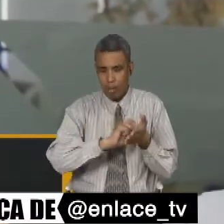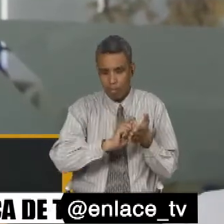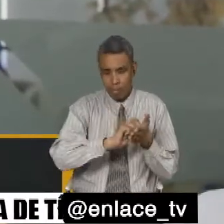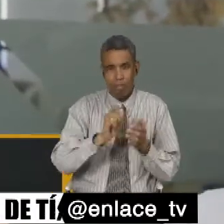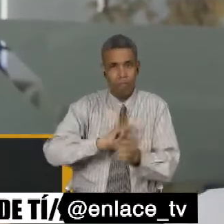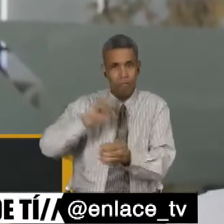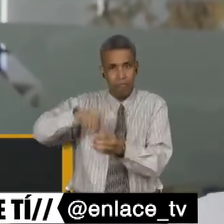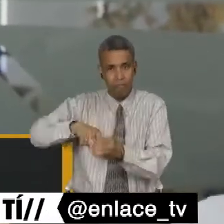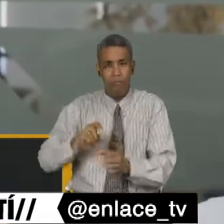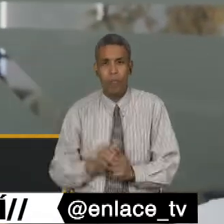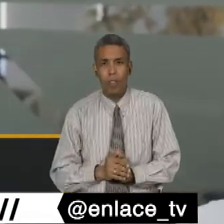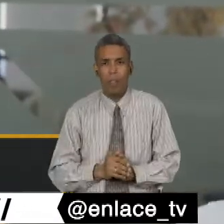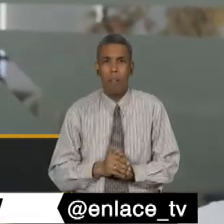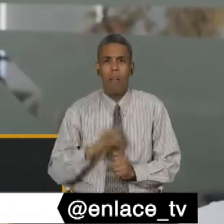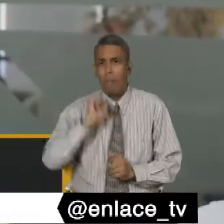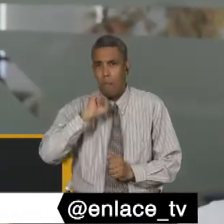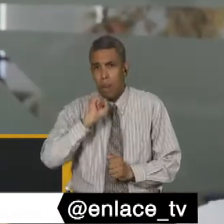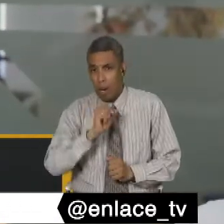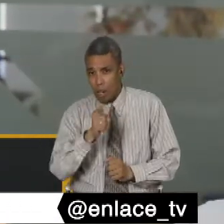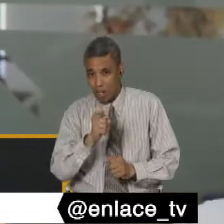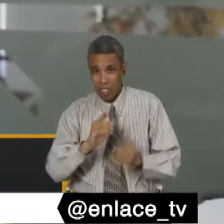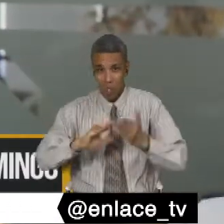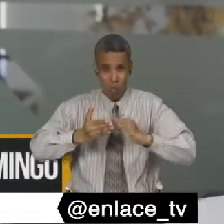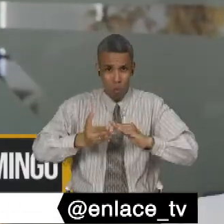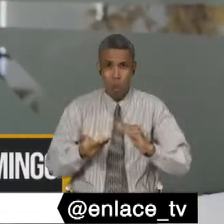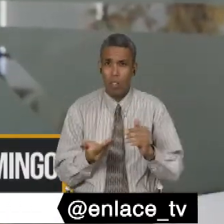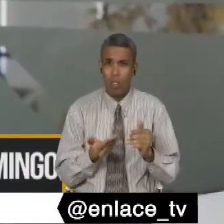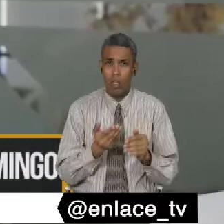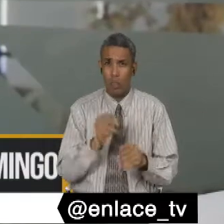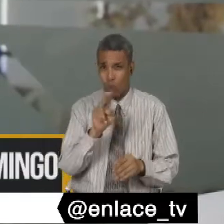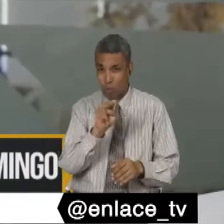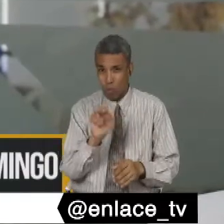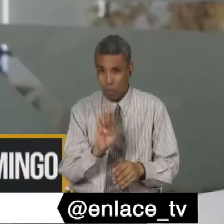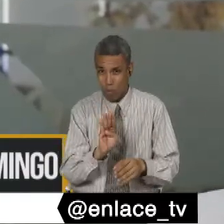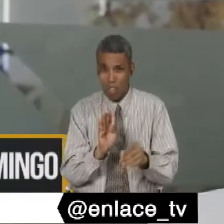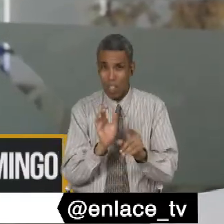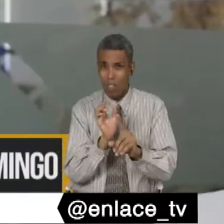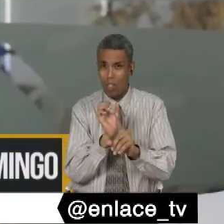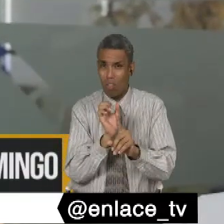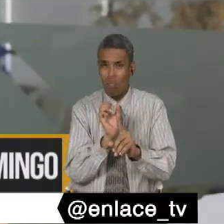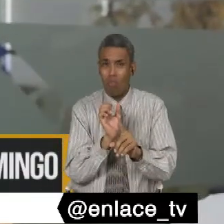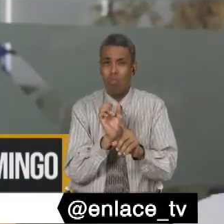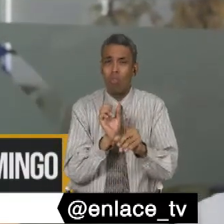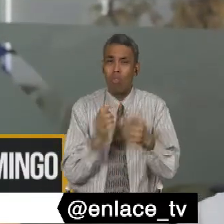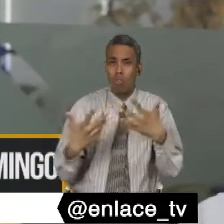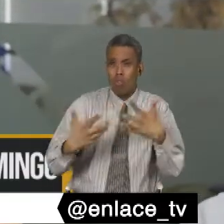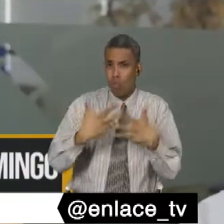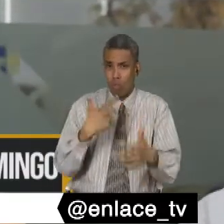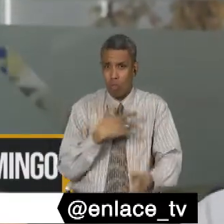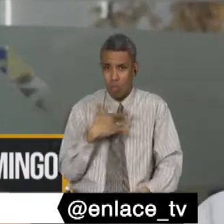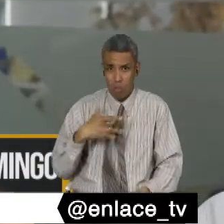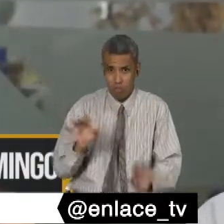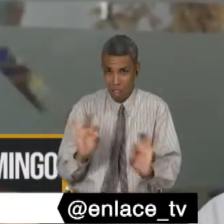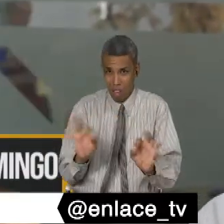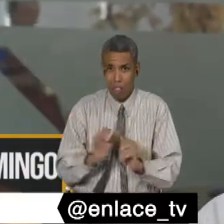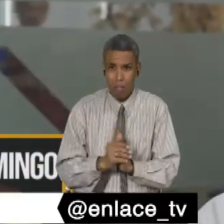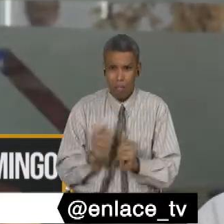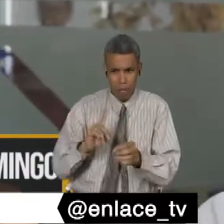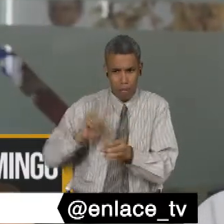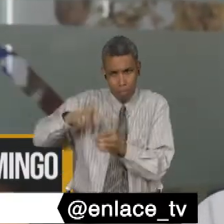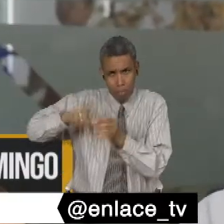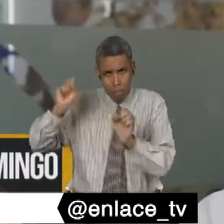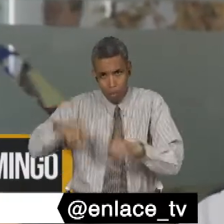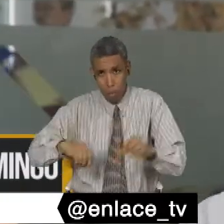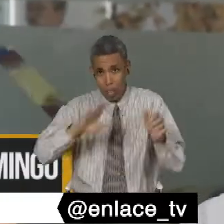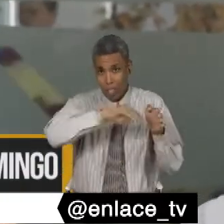que crea o sepa que no tiene seguridad social lo esperamos en el coliseo porque el tema